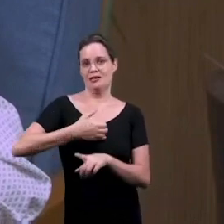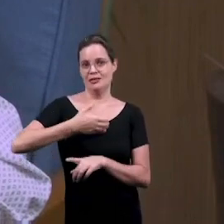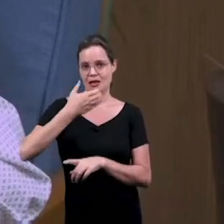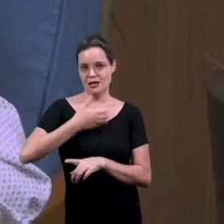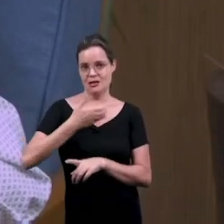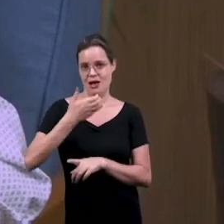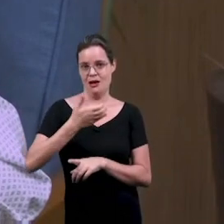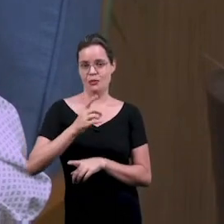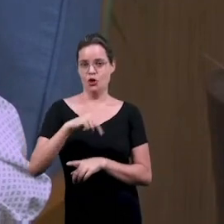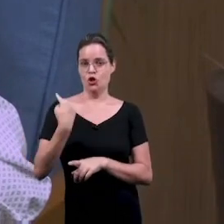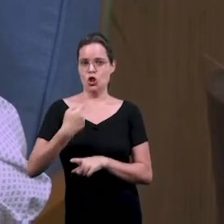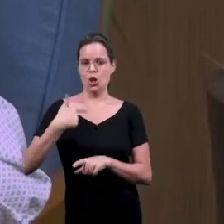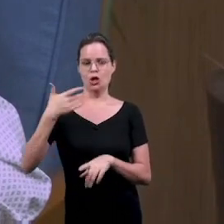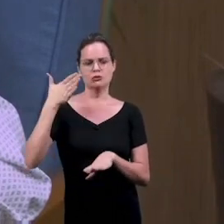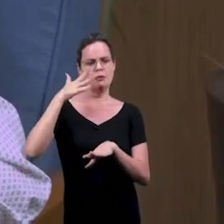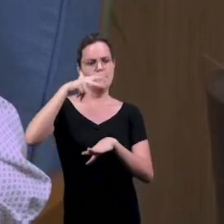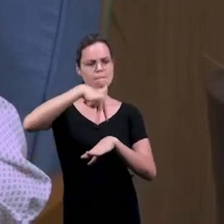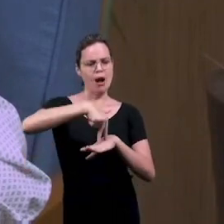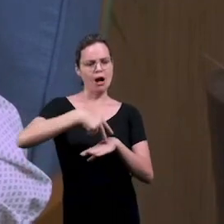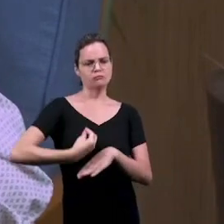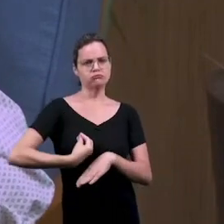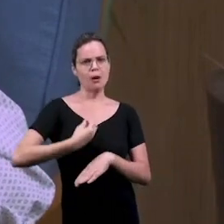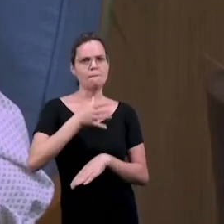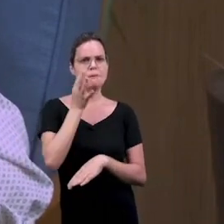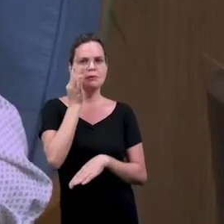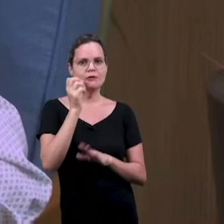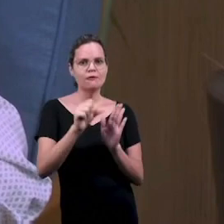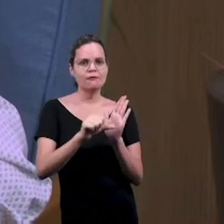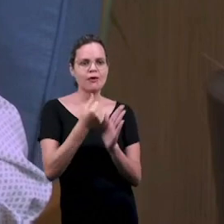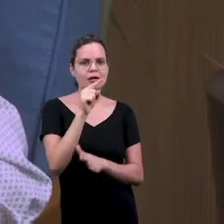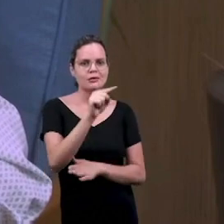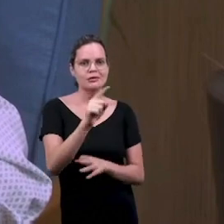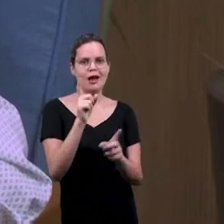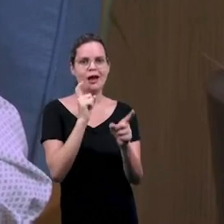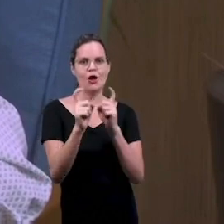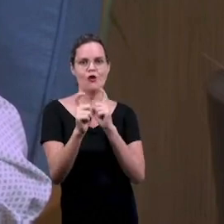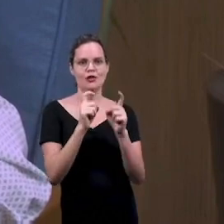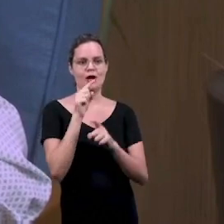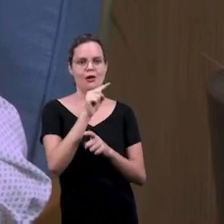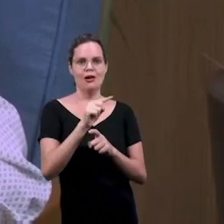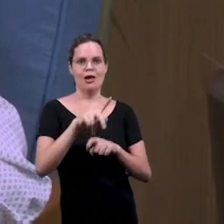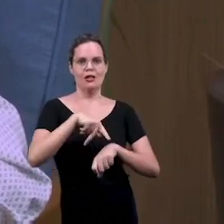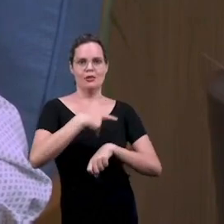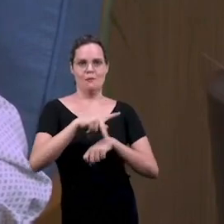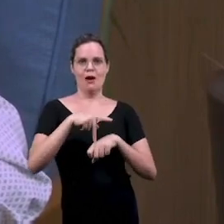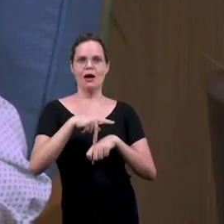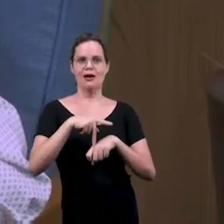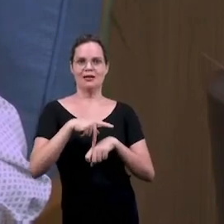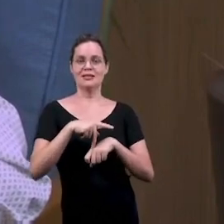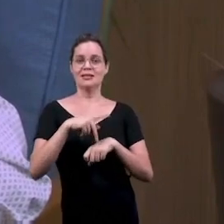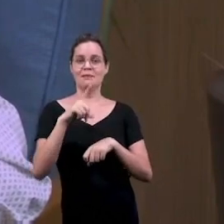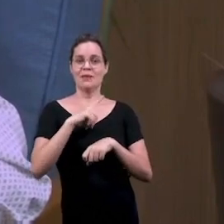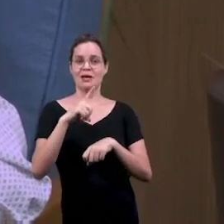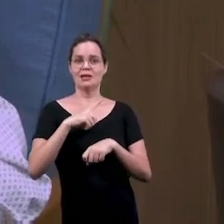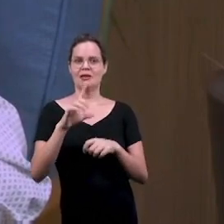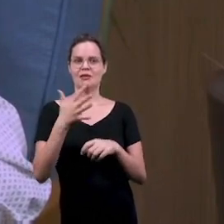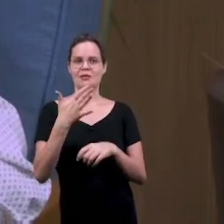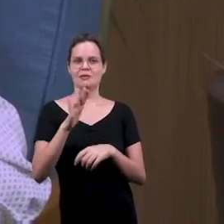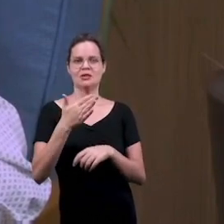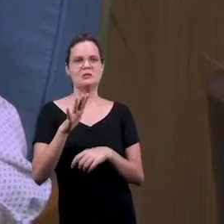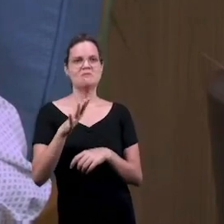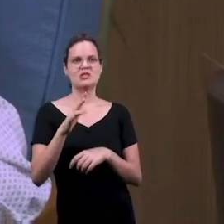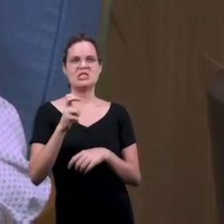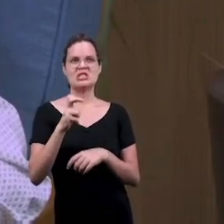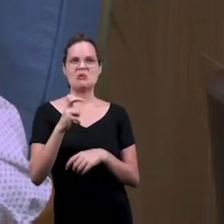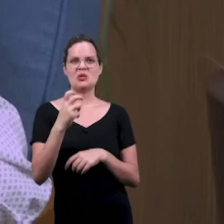de diciembre de 2005, cuando estuvimos allá por primera vez en una reunión en Kenia, y